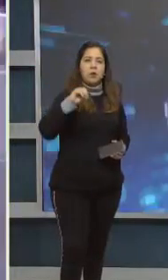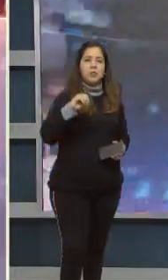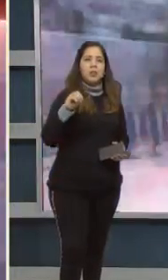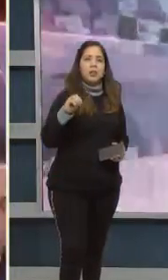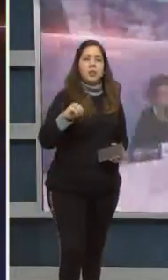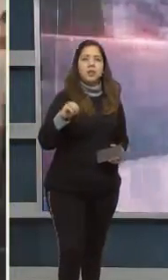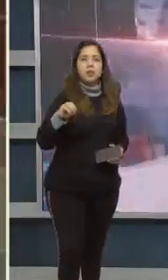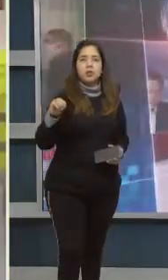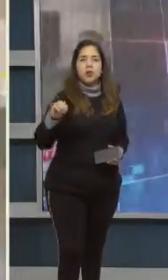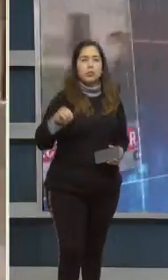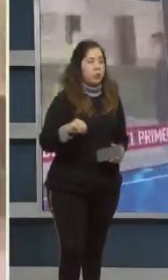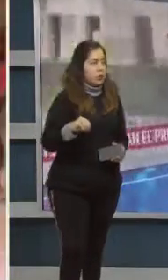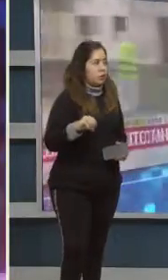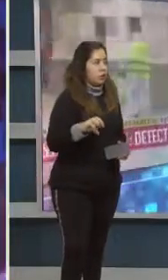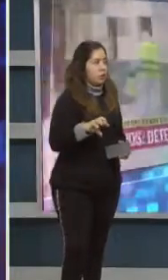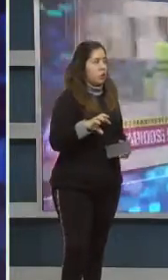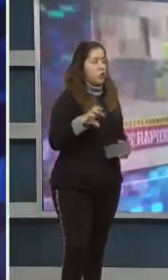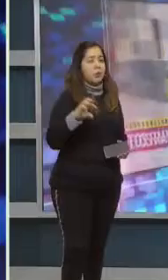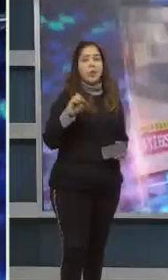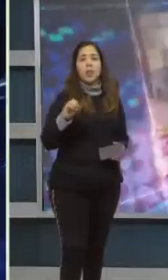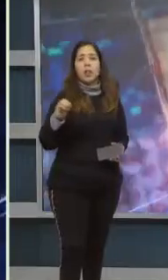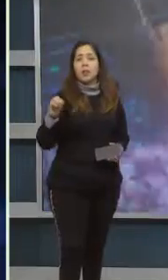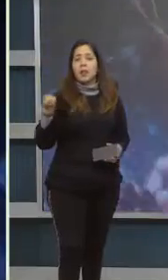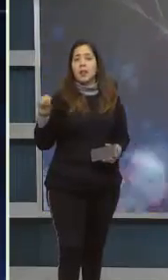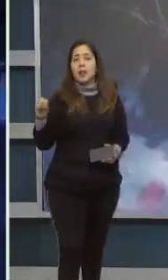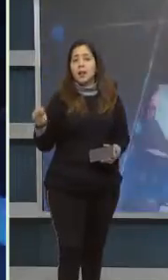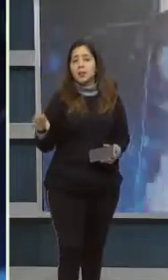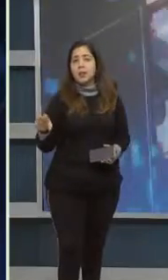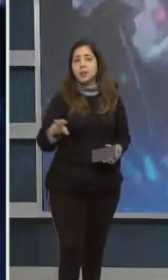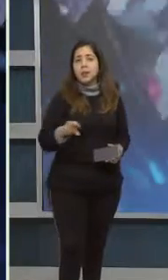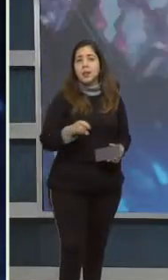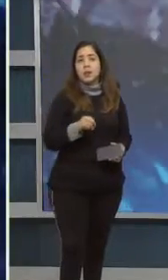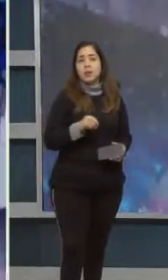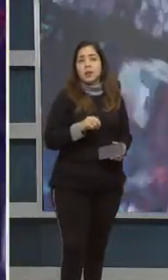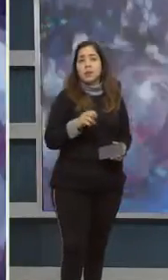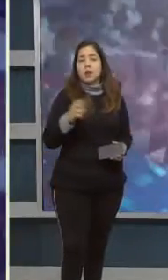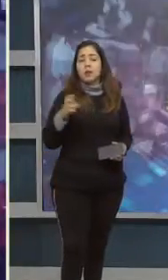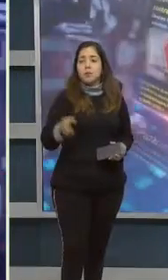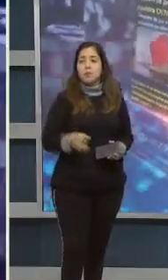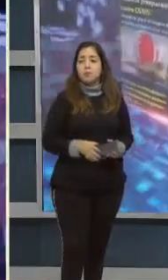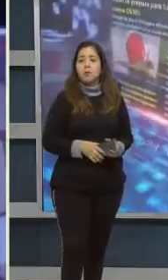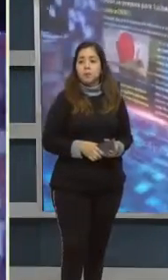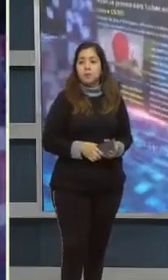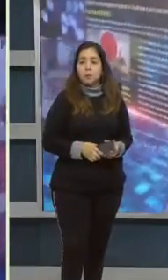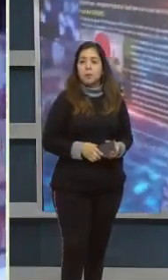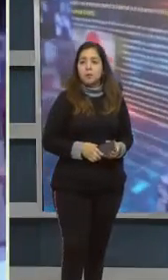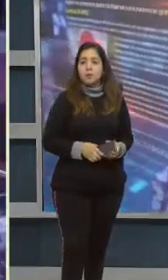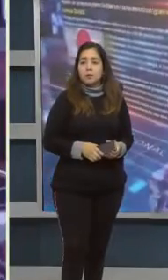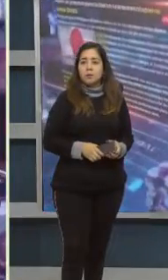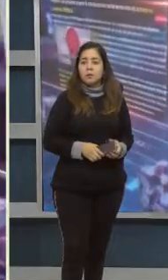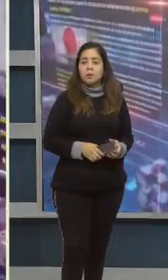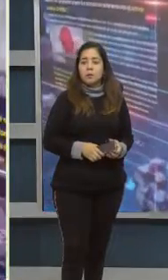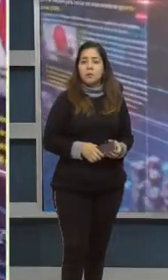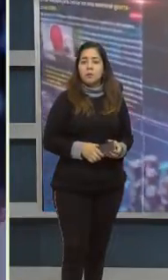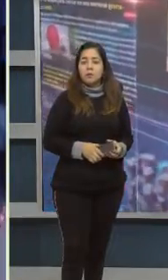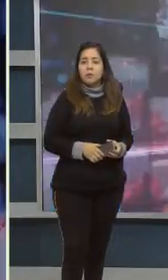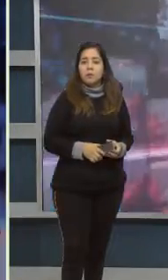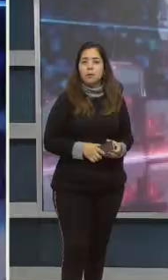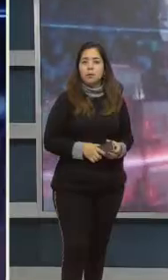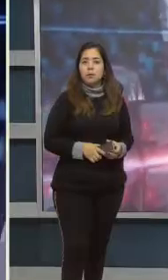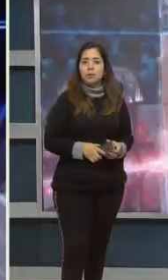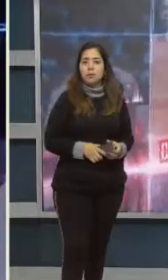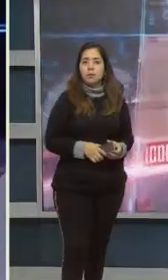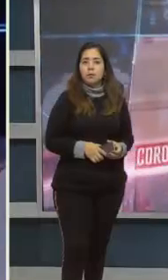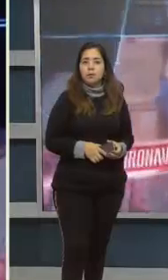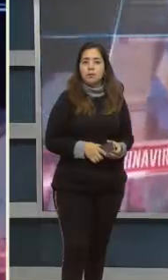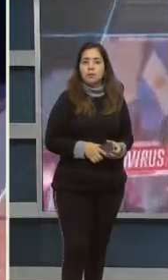particularmente qué tienen que hacer los alumnos entonces? ¿Consultar a cada una de las cátedras? Exacto. Sí, más que a las